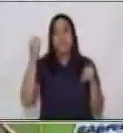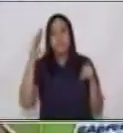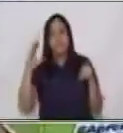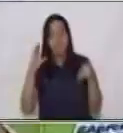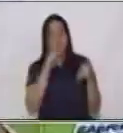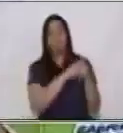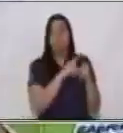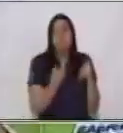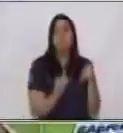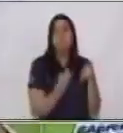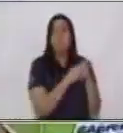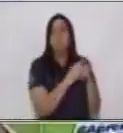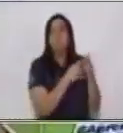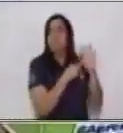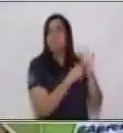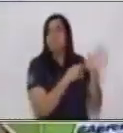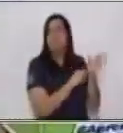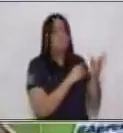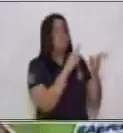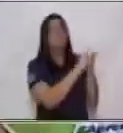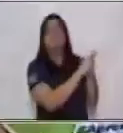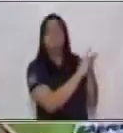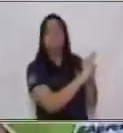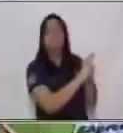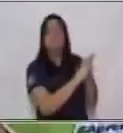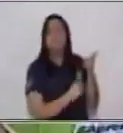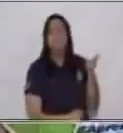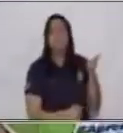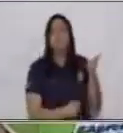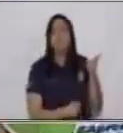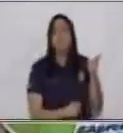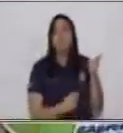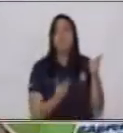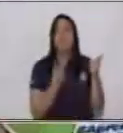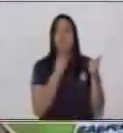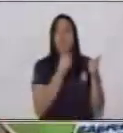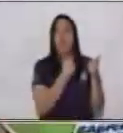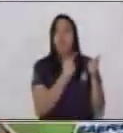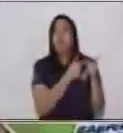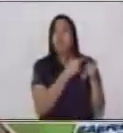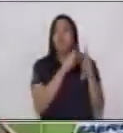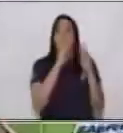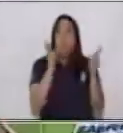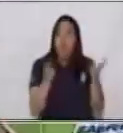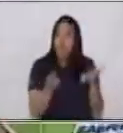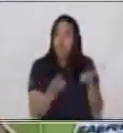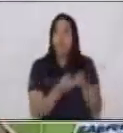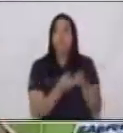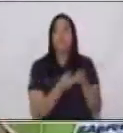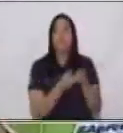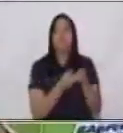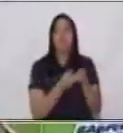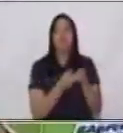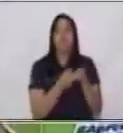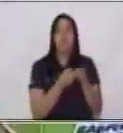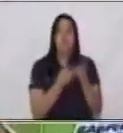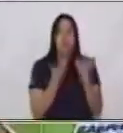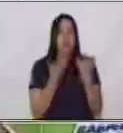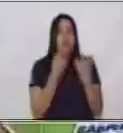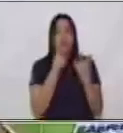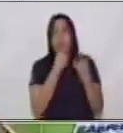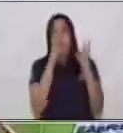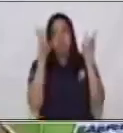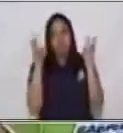investigación. ¿Y qué es lo que nos presenta este abstract? Será un resumen, como dijimos, un texto